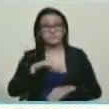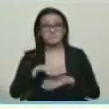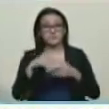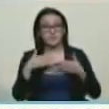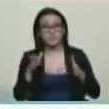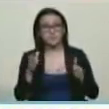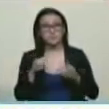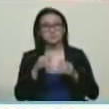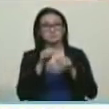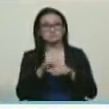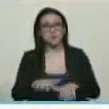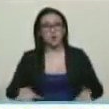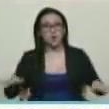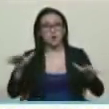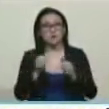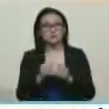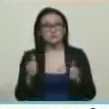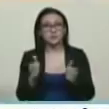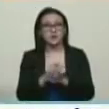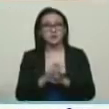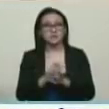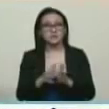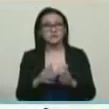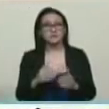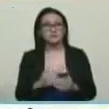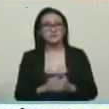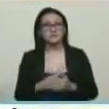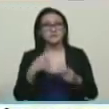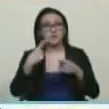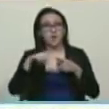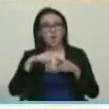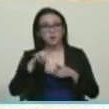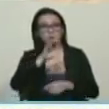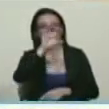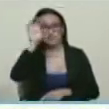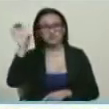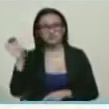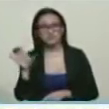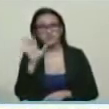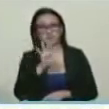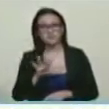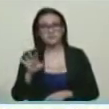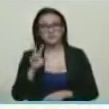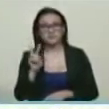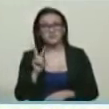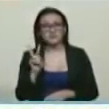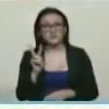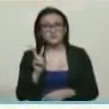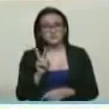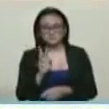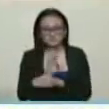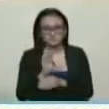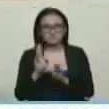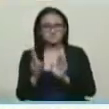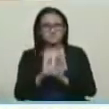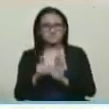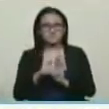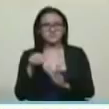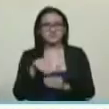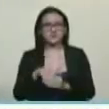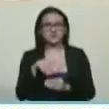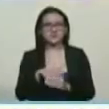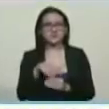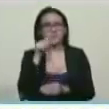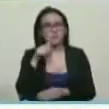están desplegados en el estado de Anzoátegui, así como en el terminal, en los demás estados del territorio venezolano, resguardando el derecho al voto